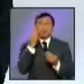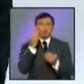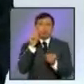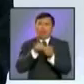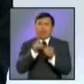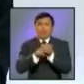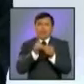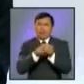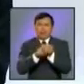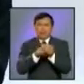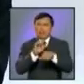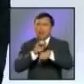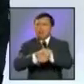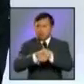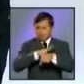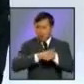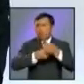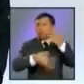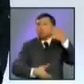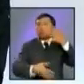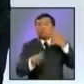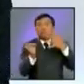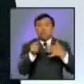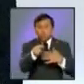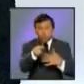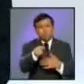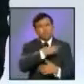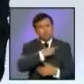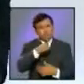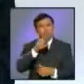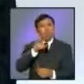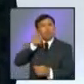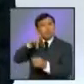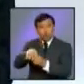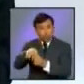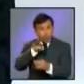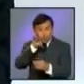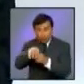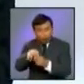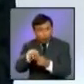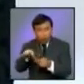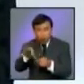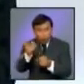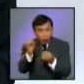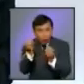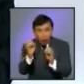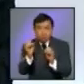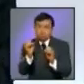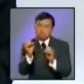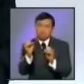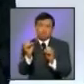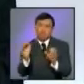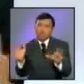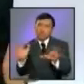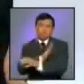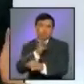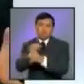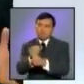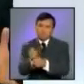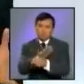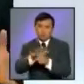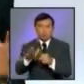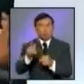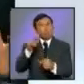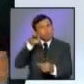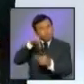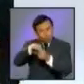adelantada Qué poca madre jugar con la necesidad económica de la gente engañarla porque